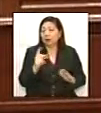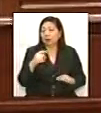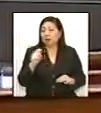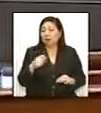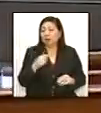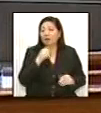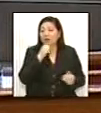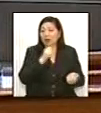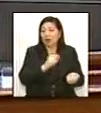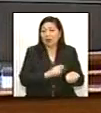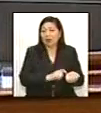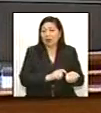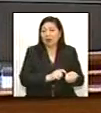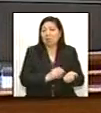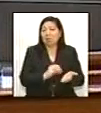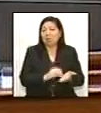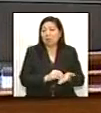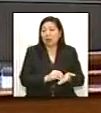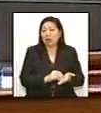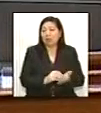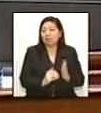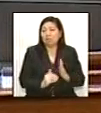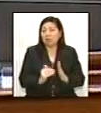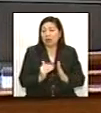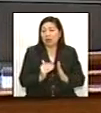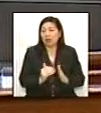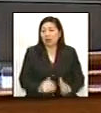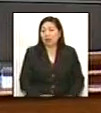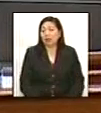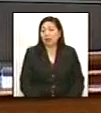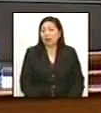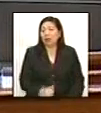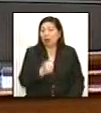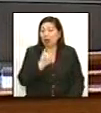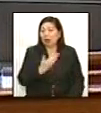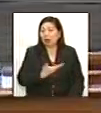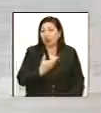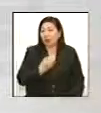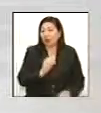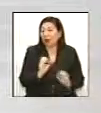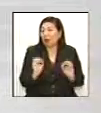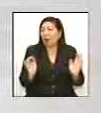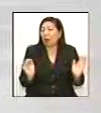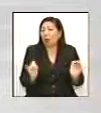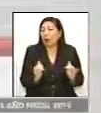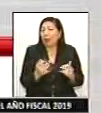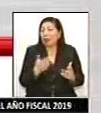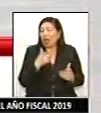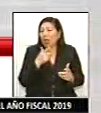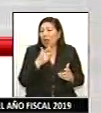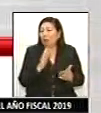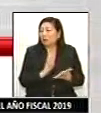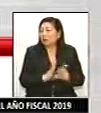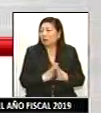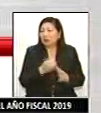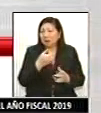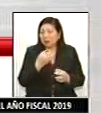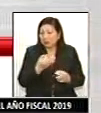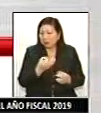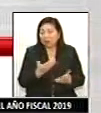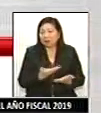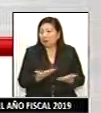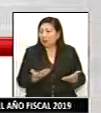50.7% de anemia en uno de los departamentos con mayor índice de desnutrición crónica, porque beben agua no apta para el consumo